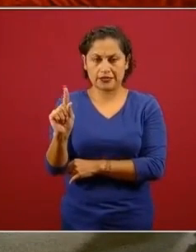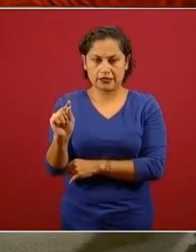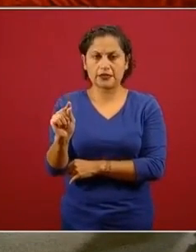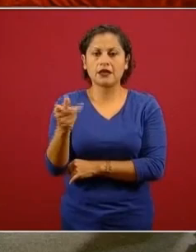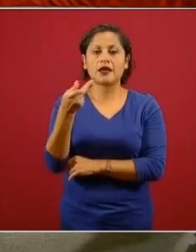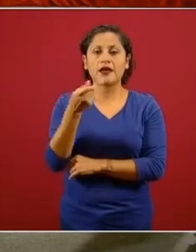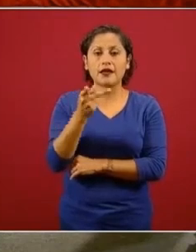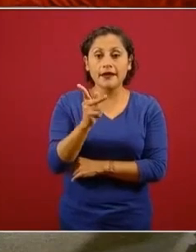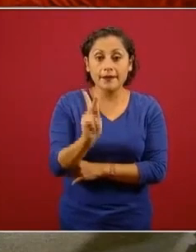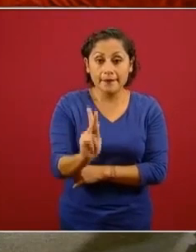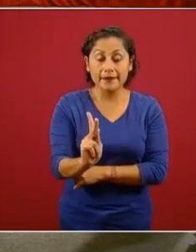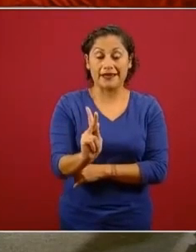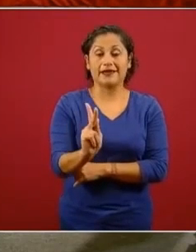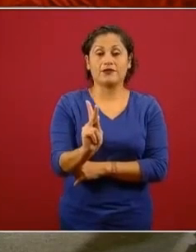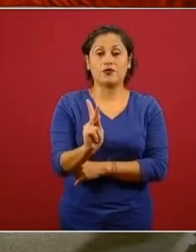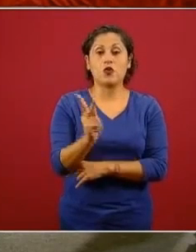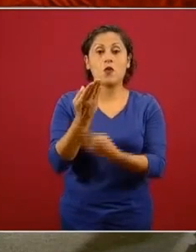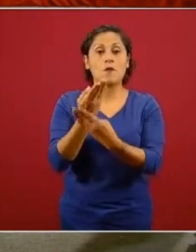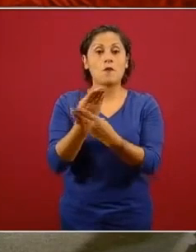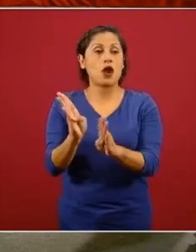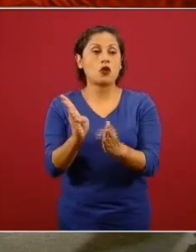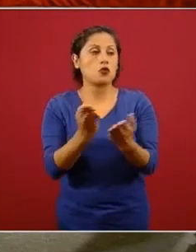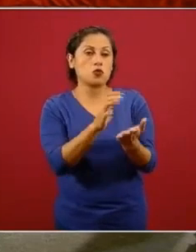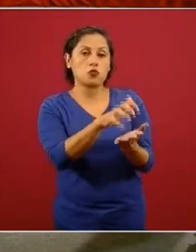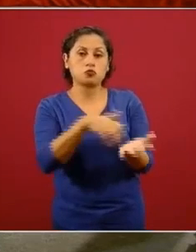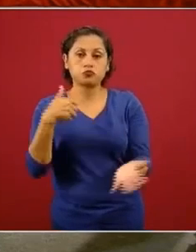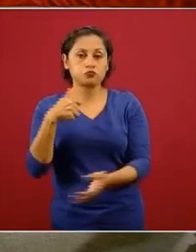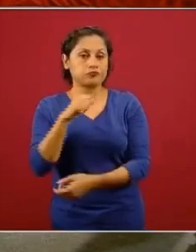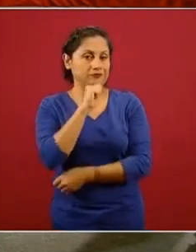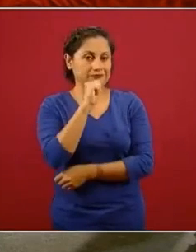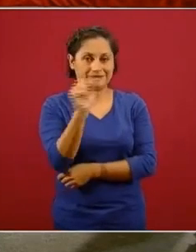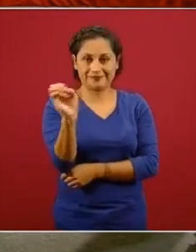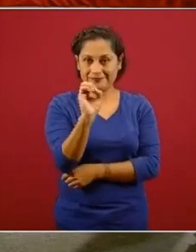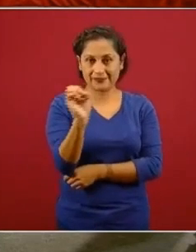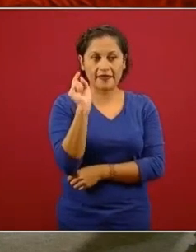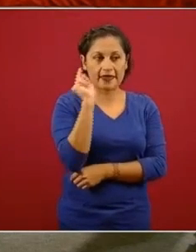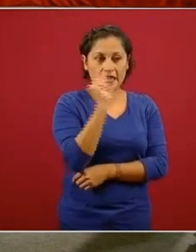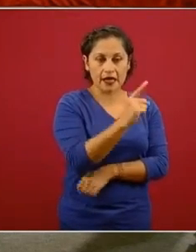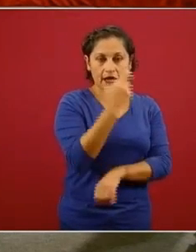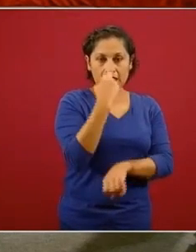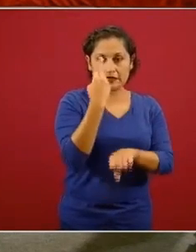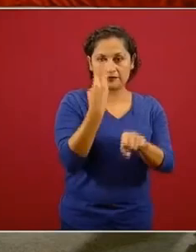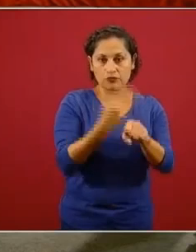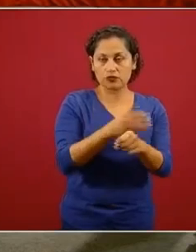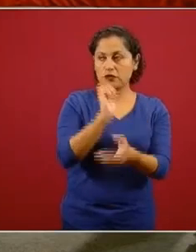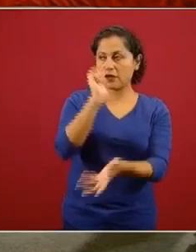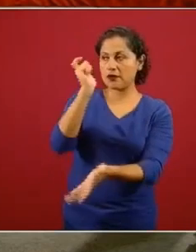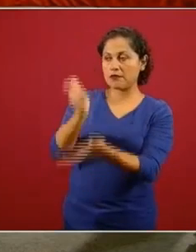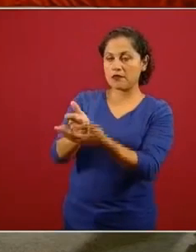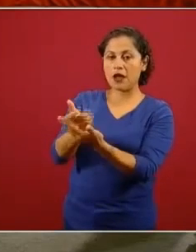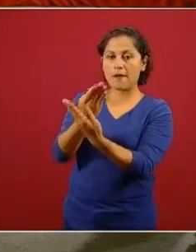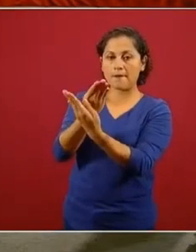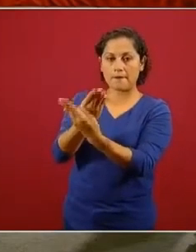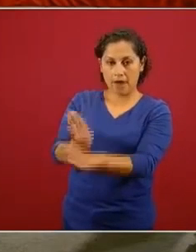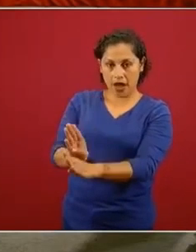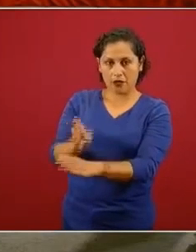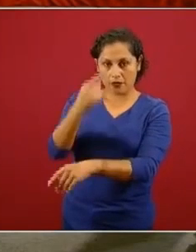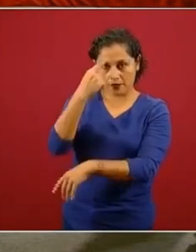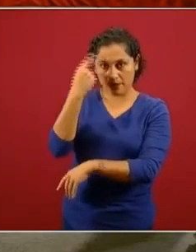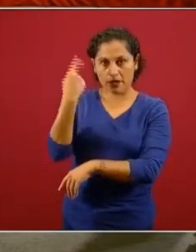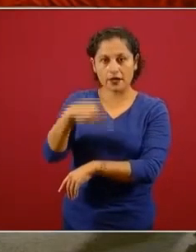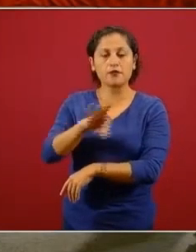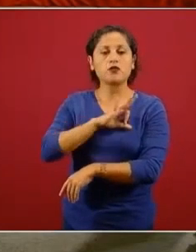que hay que hacer un procedimiento para pagar en cualquier ventanilla bancaria. La siguiente, por favor.